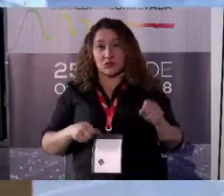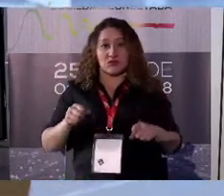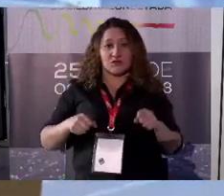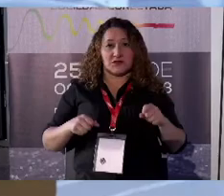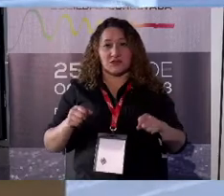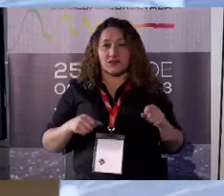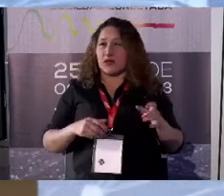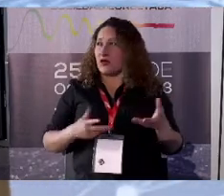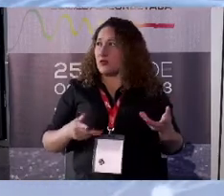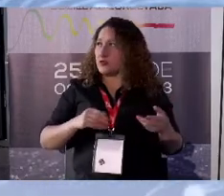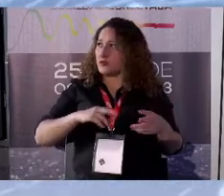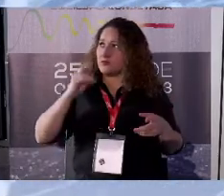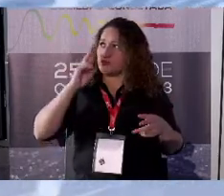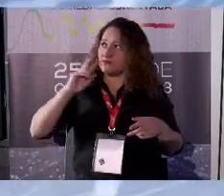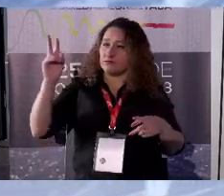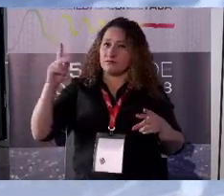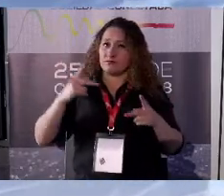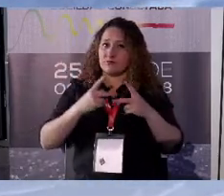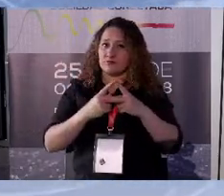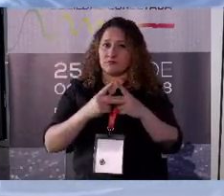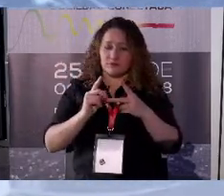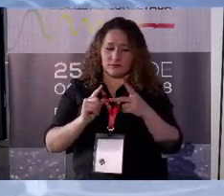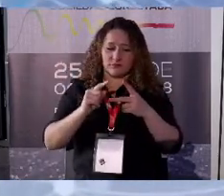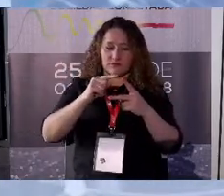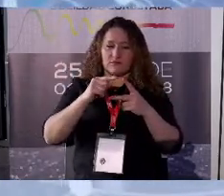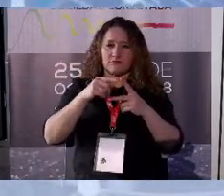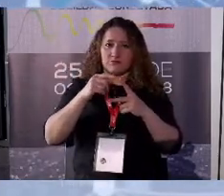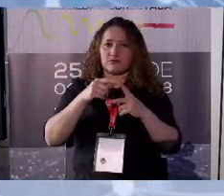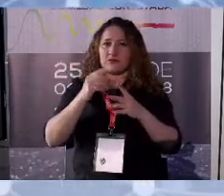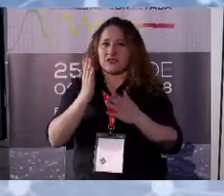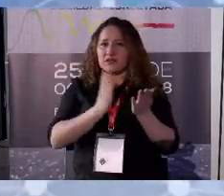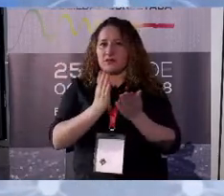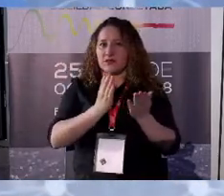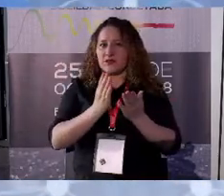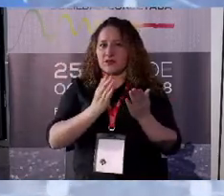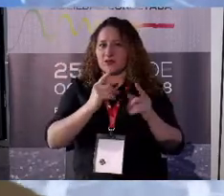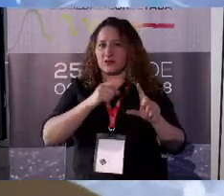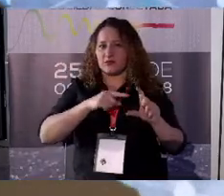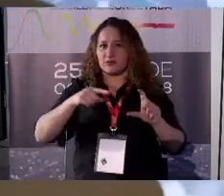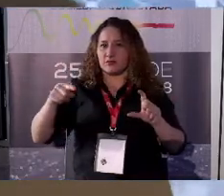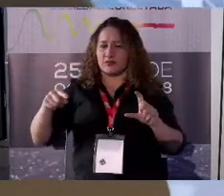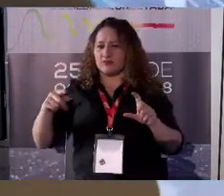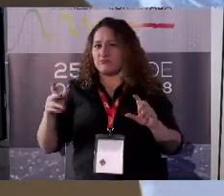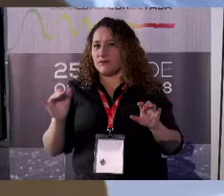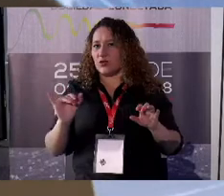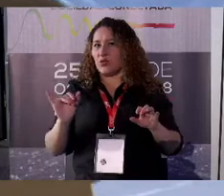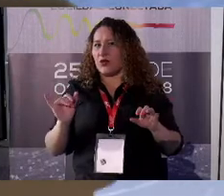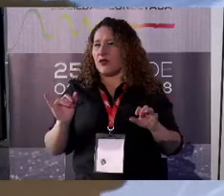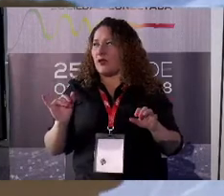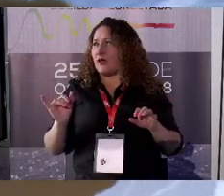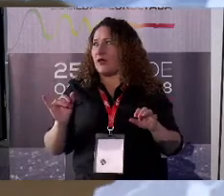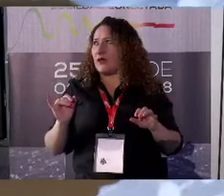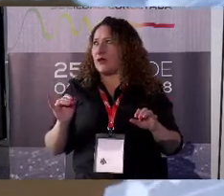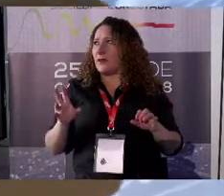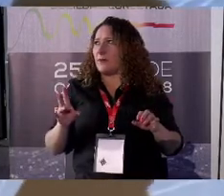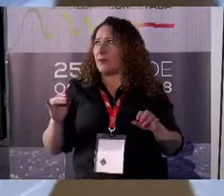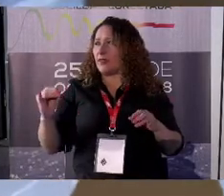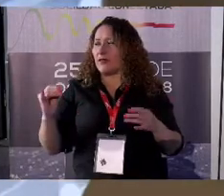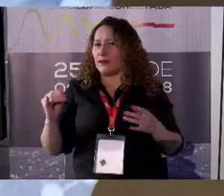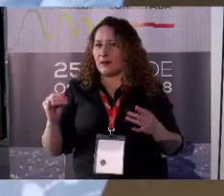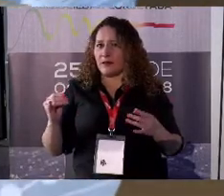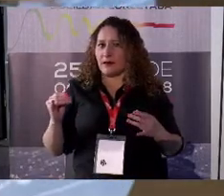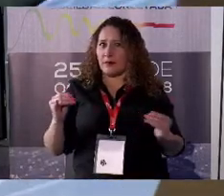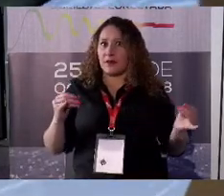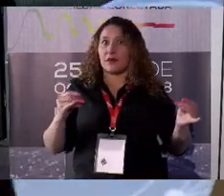punta de arriba, en servicios de banda ancha, tengamos unas redes que son islas que proveen cantidades de